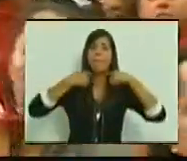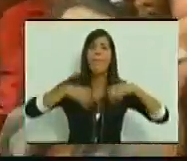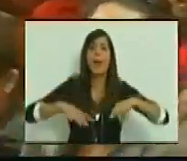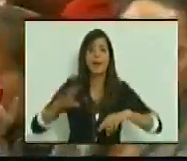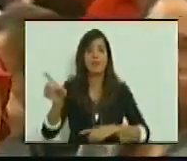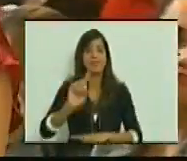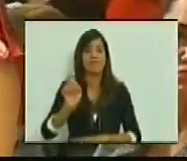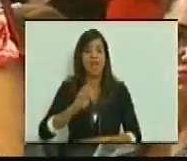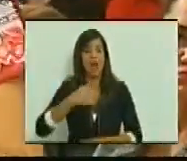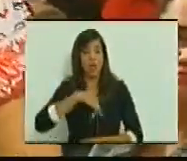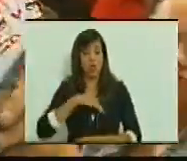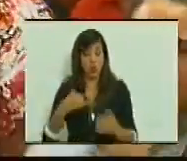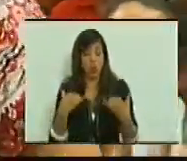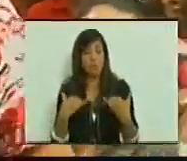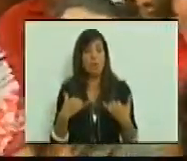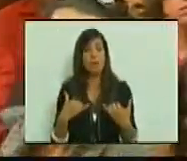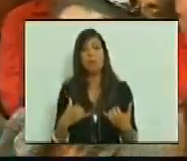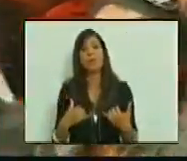nosotros